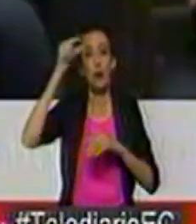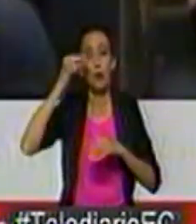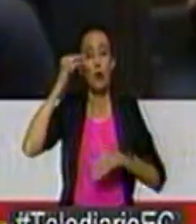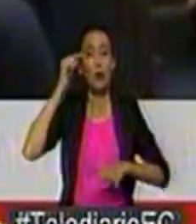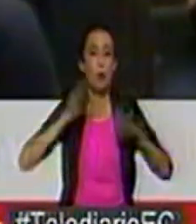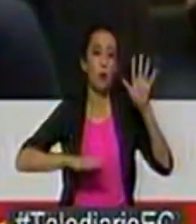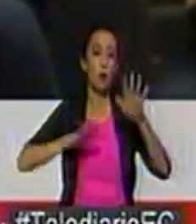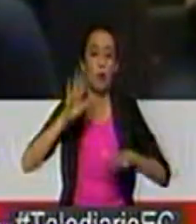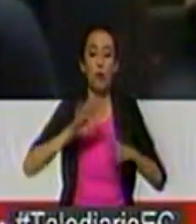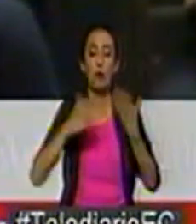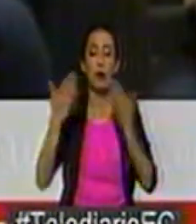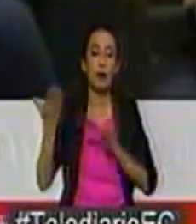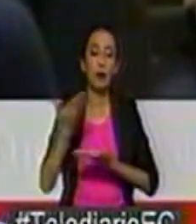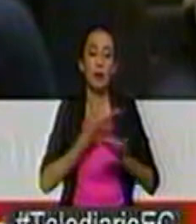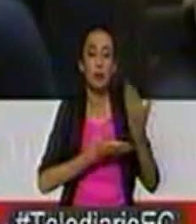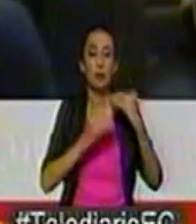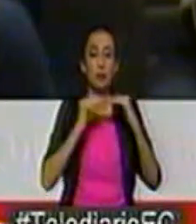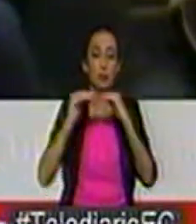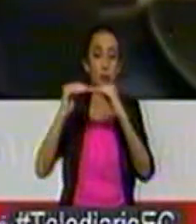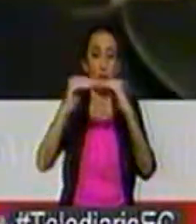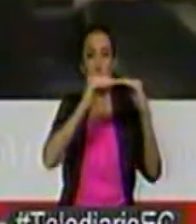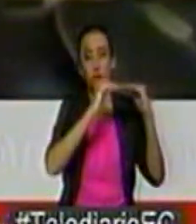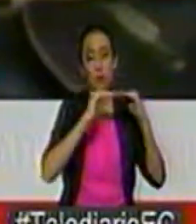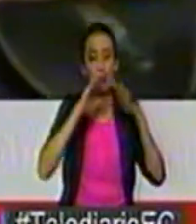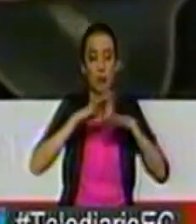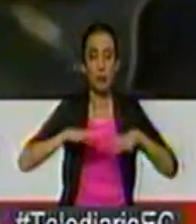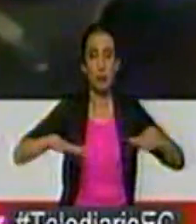se incluye la construcción de nuevos espacios de